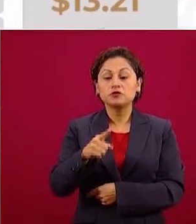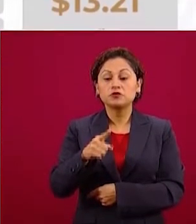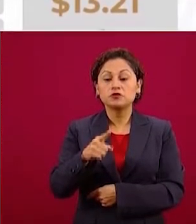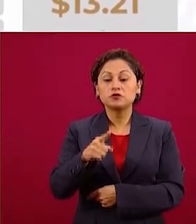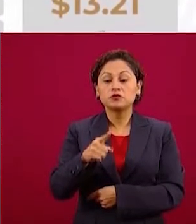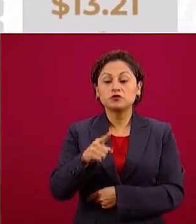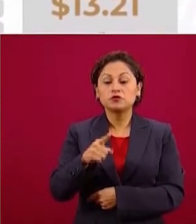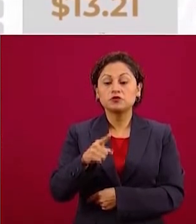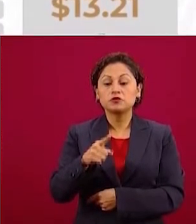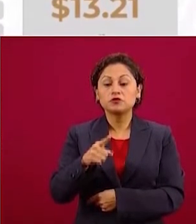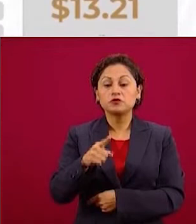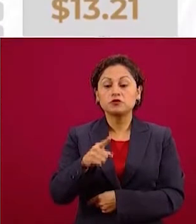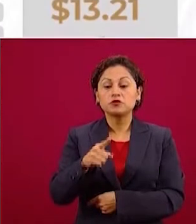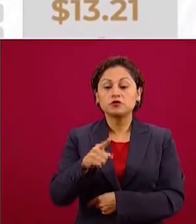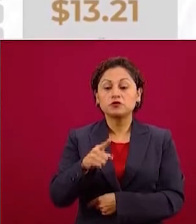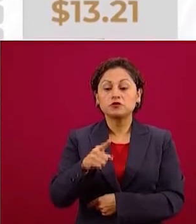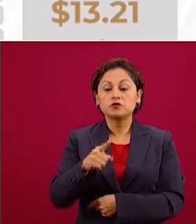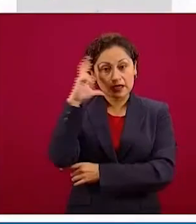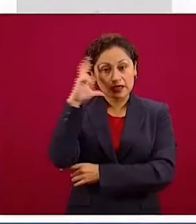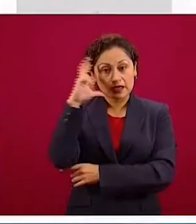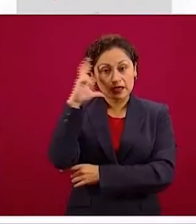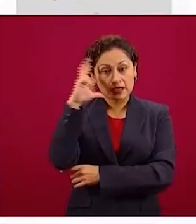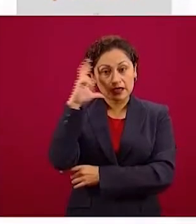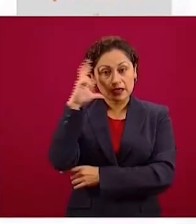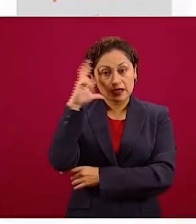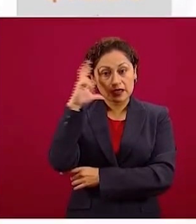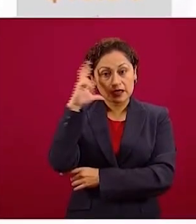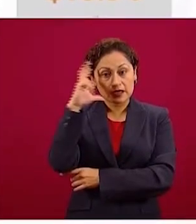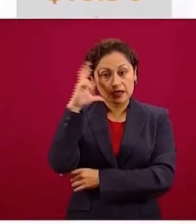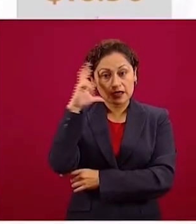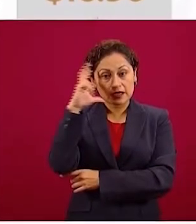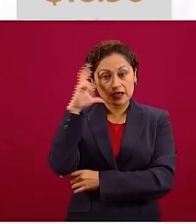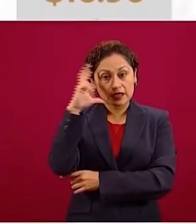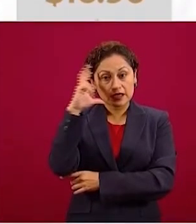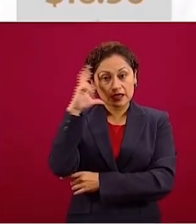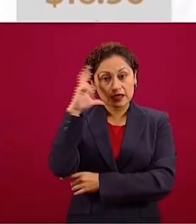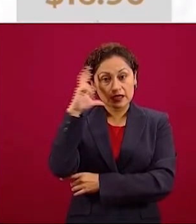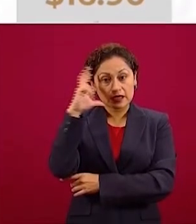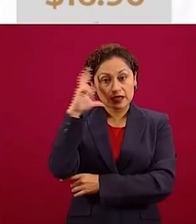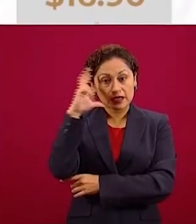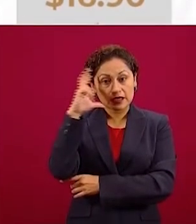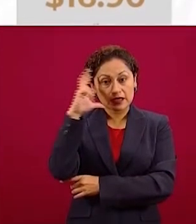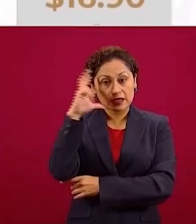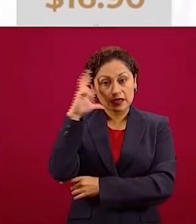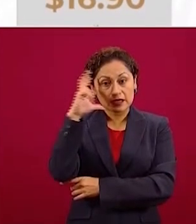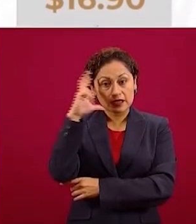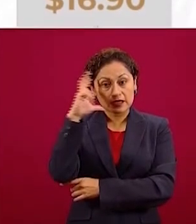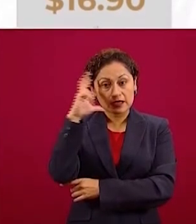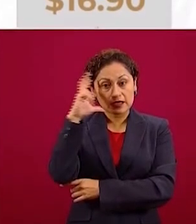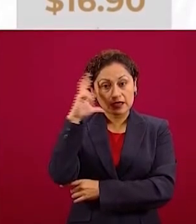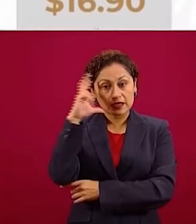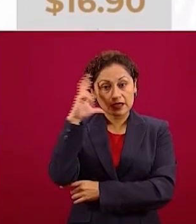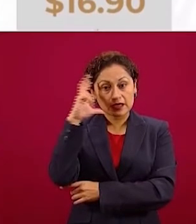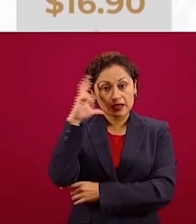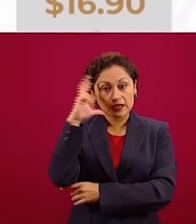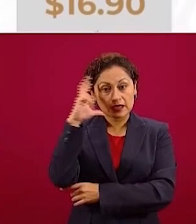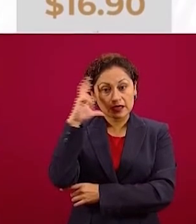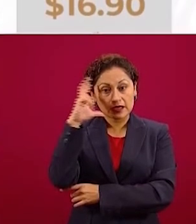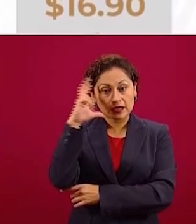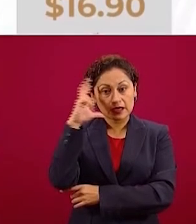el litro de diesel más caro se detectó a 22.45 pesos en jalisco y el más bajo en 'hidalgo'